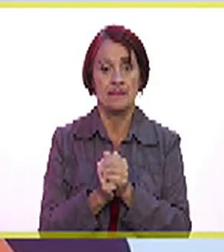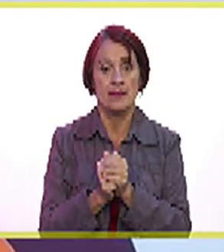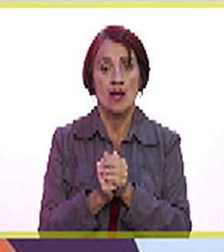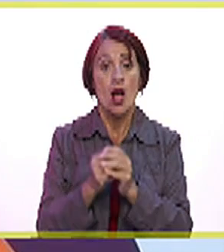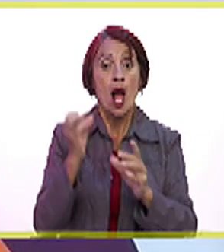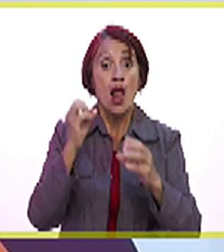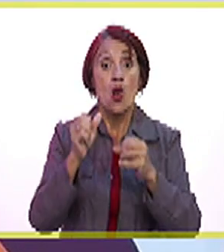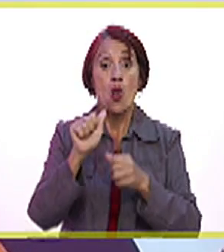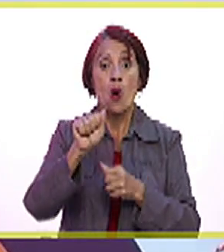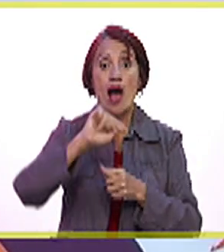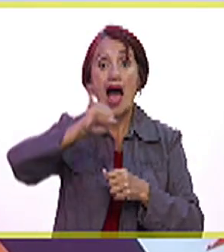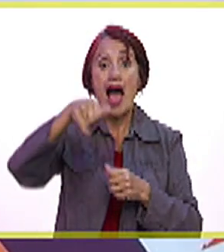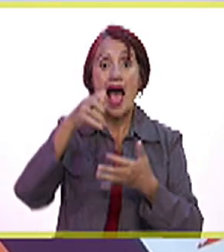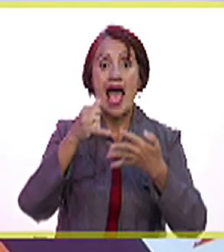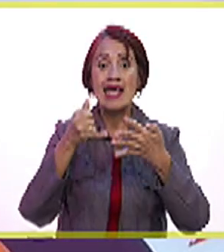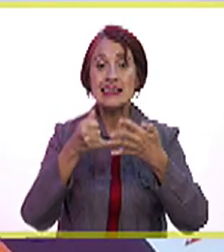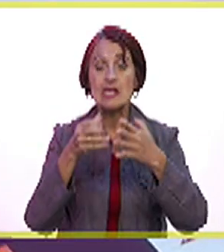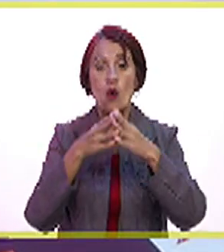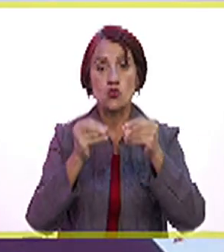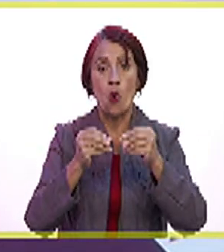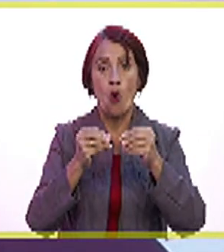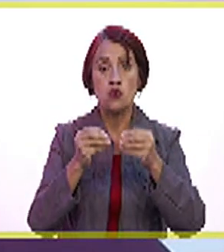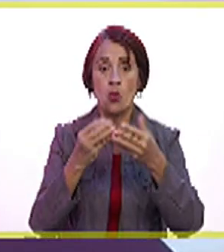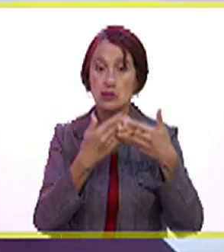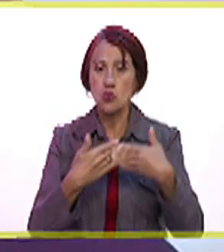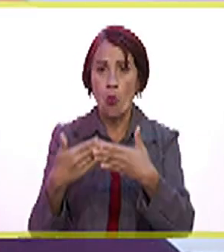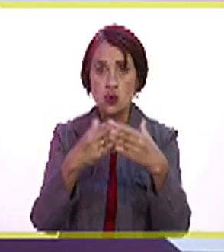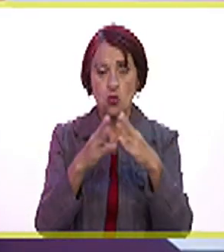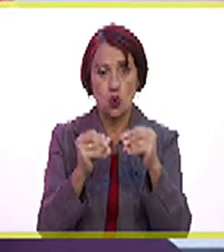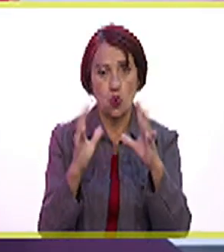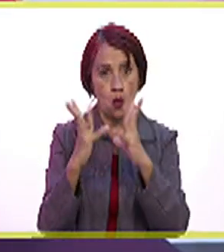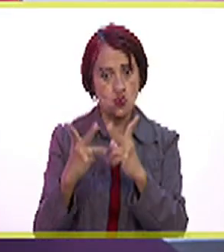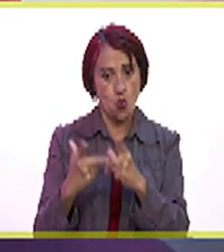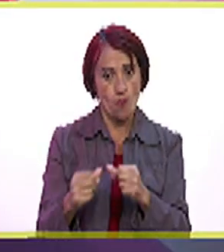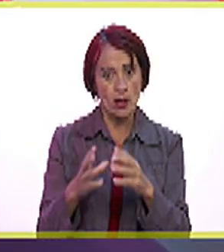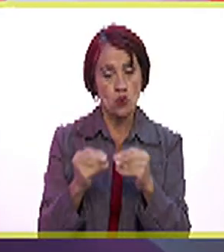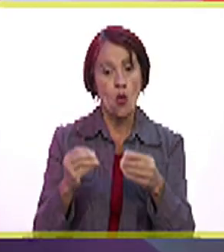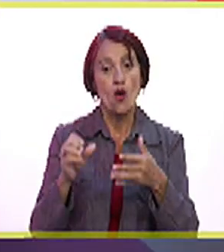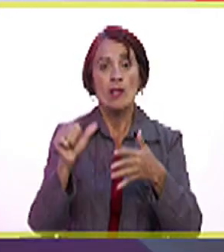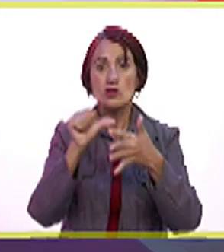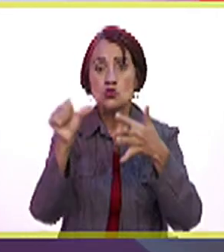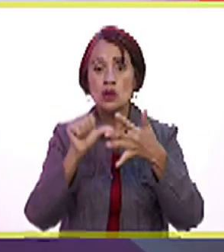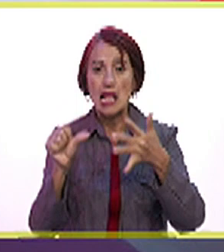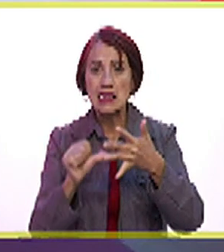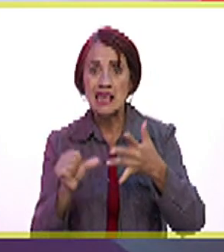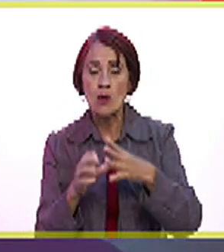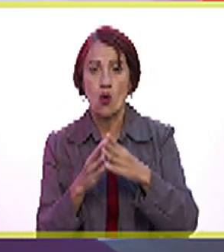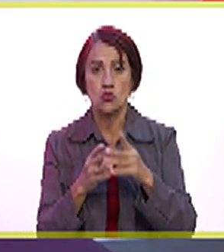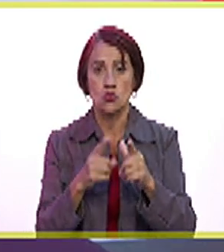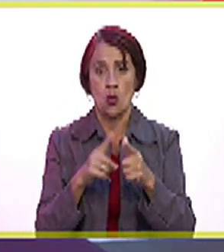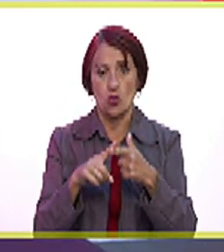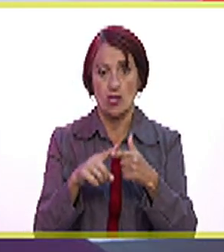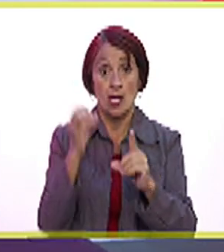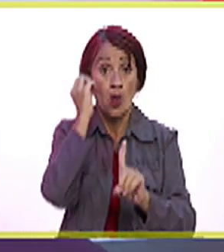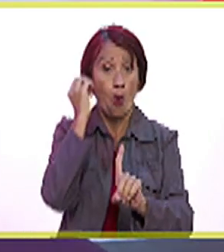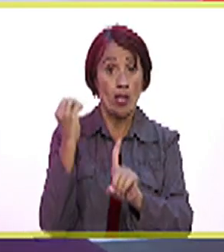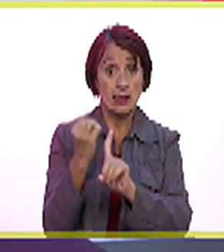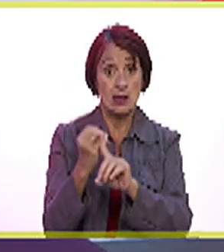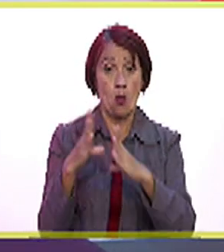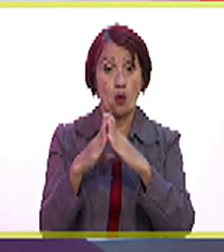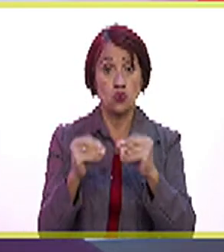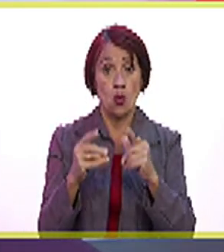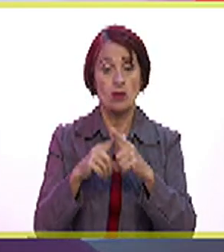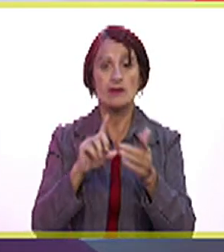se modifican a la hora de concordar un género y el número del sustantivo. Los adjetivos determinativos